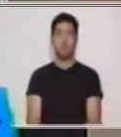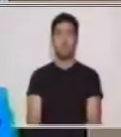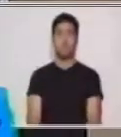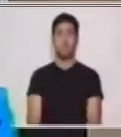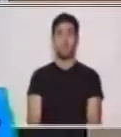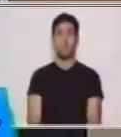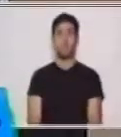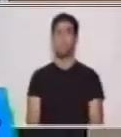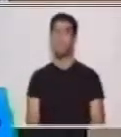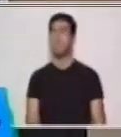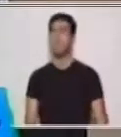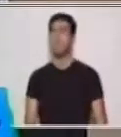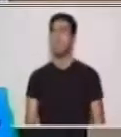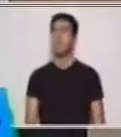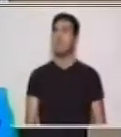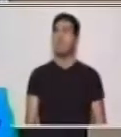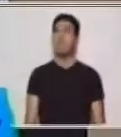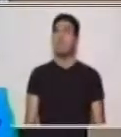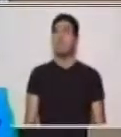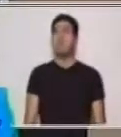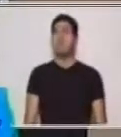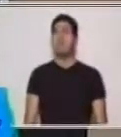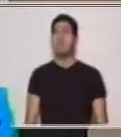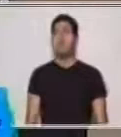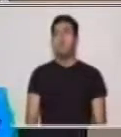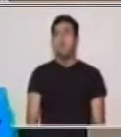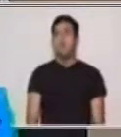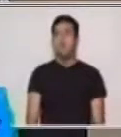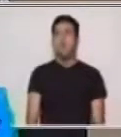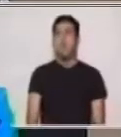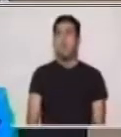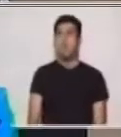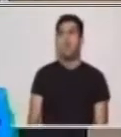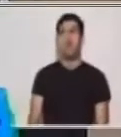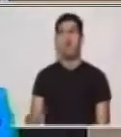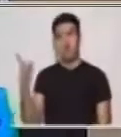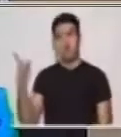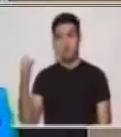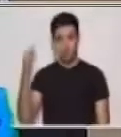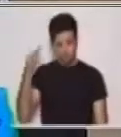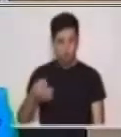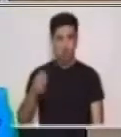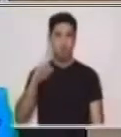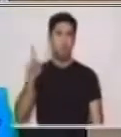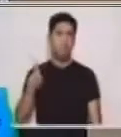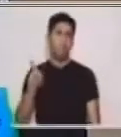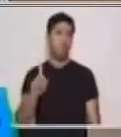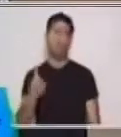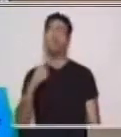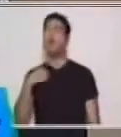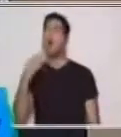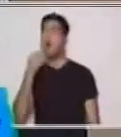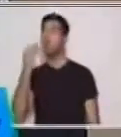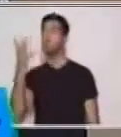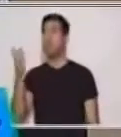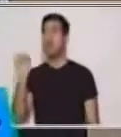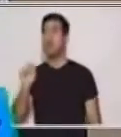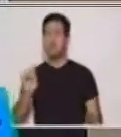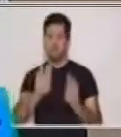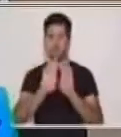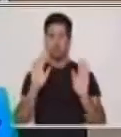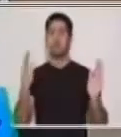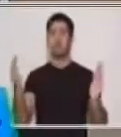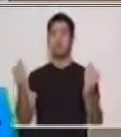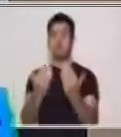Las caras opuestas son del mismo tamaño. Realmente no es una pregunta, sino que ella está como diciendo que sí, las caras opuestas son del